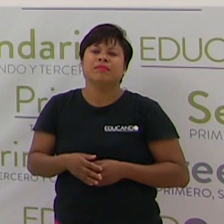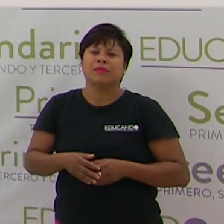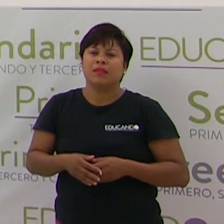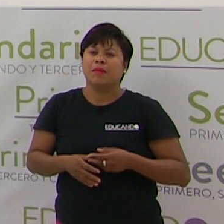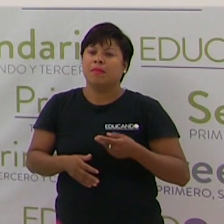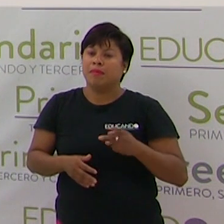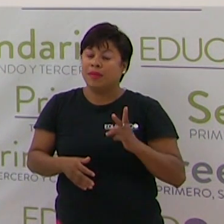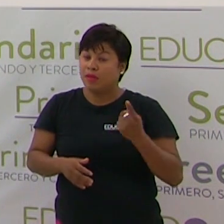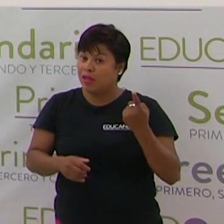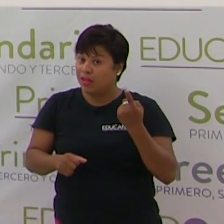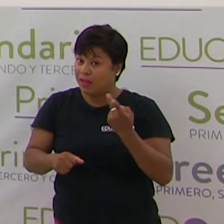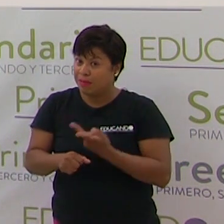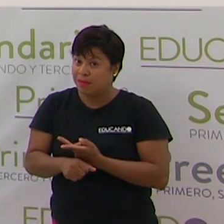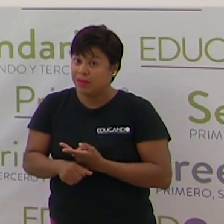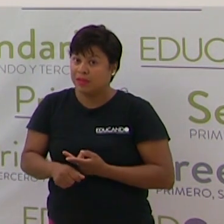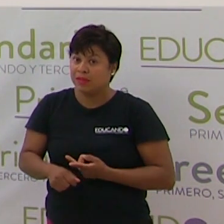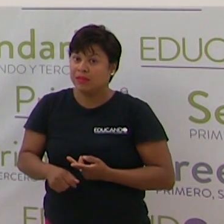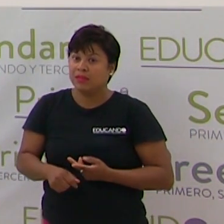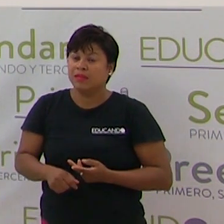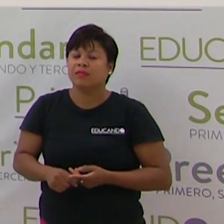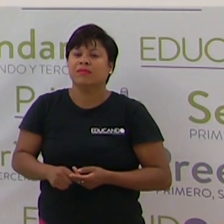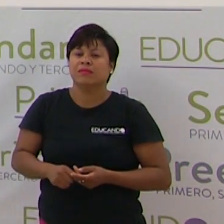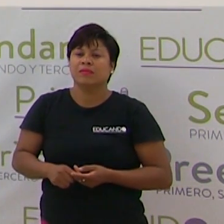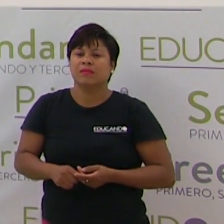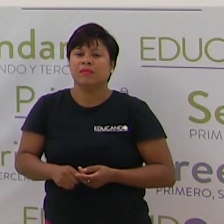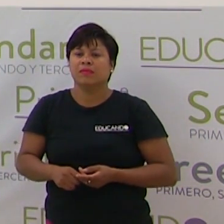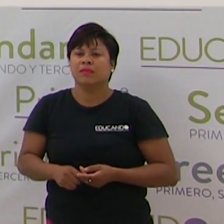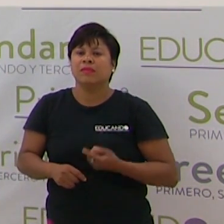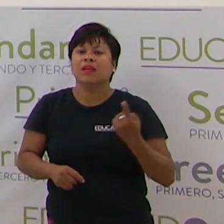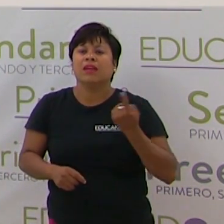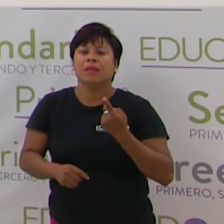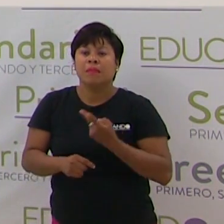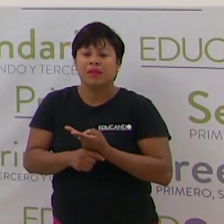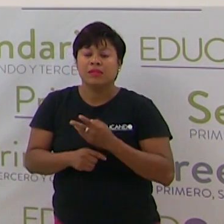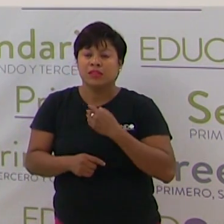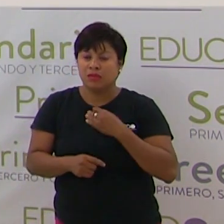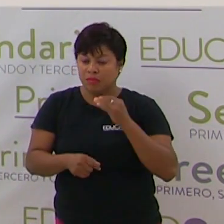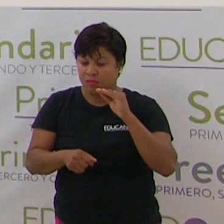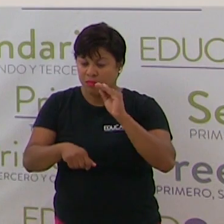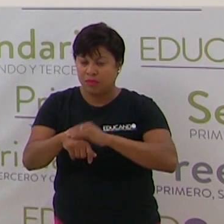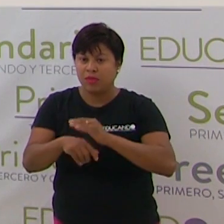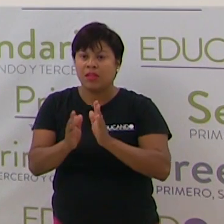Ah, pero ¿qué pasa? Lo voy a poner acá. ¿Qué pasa si le pongo el libro?